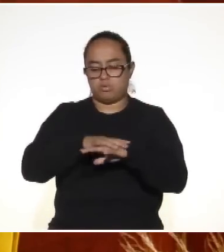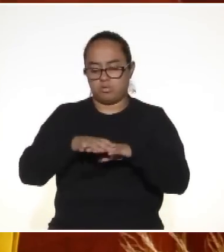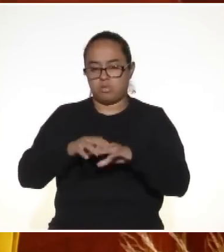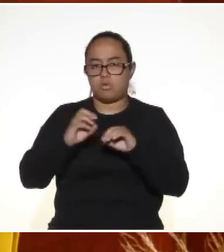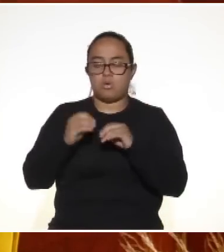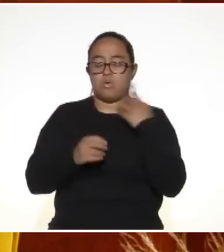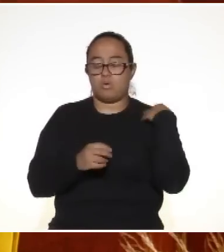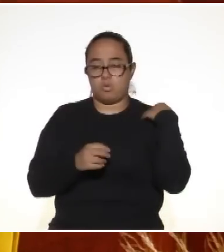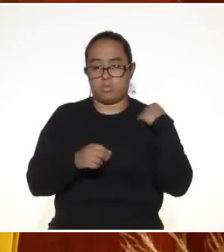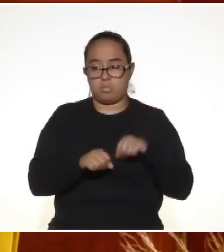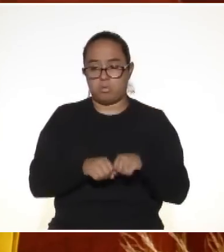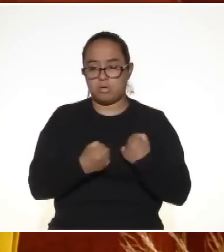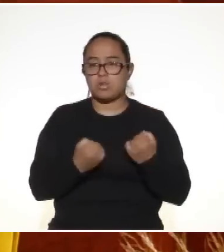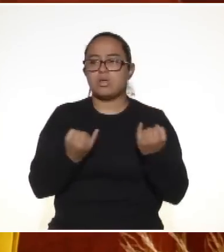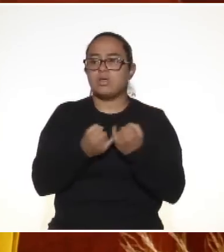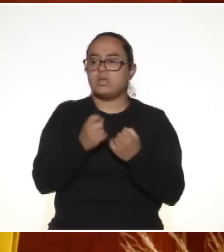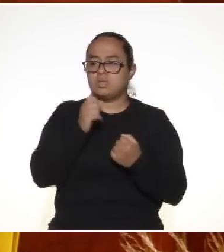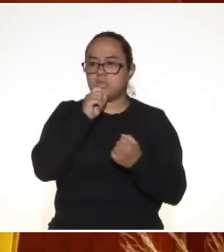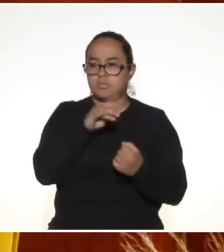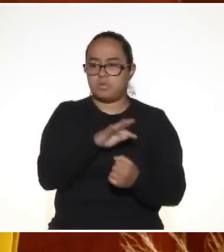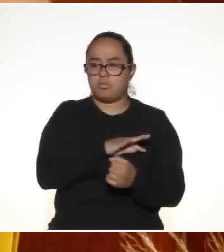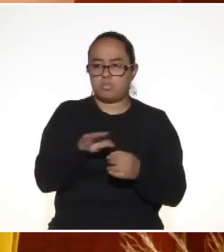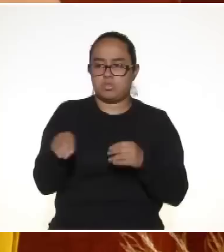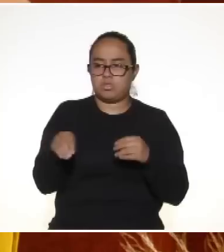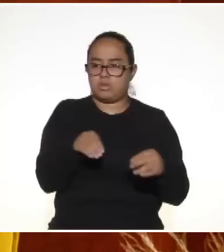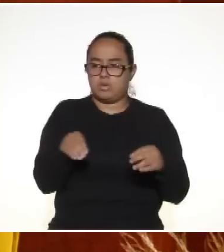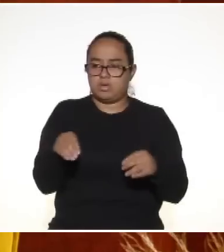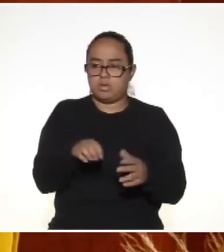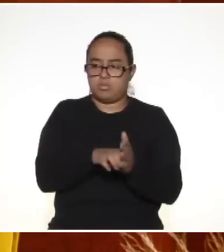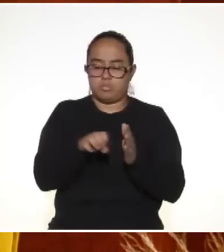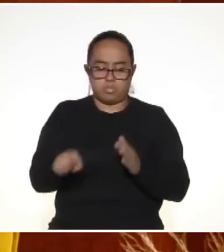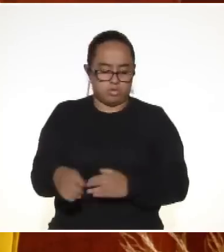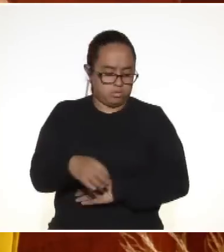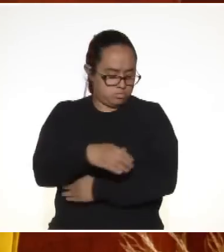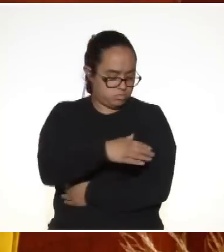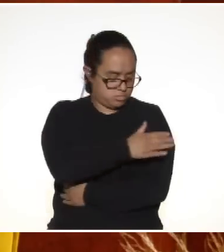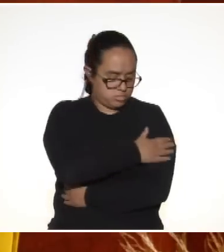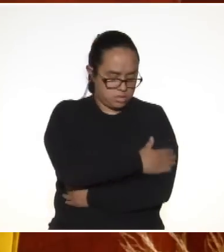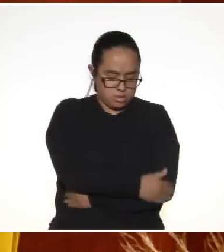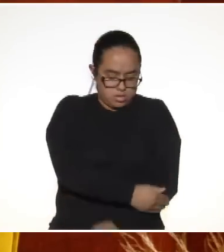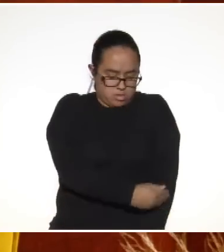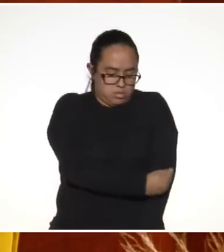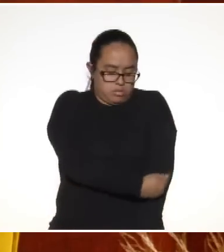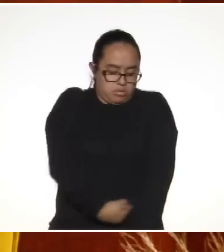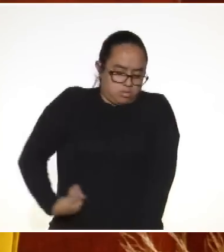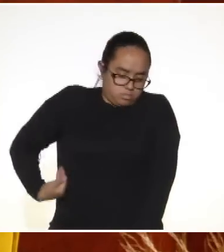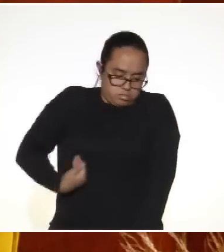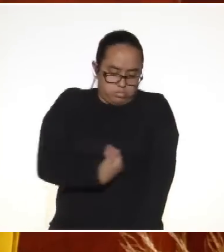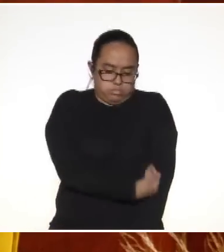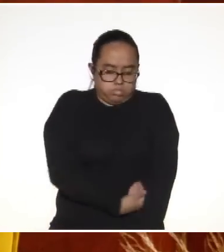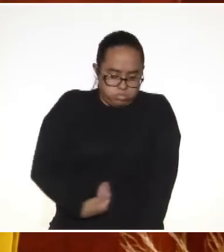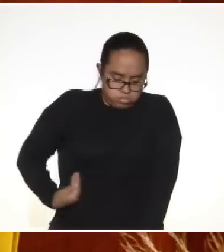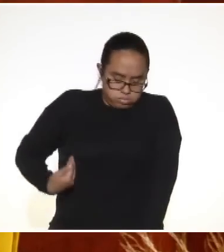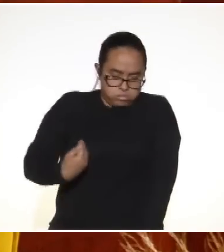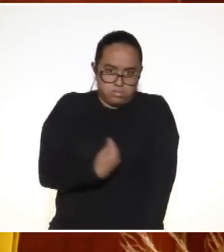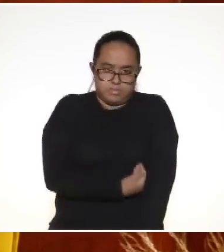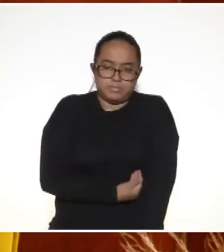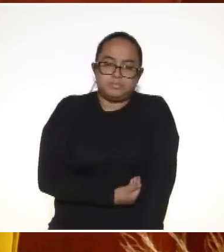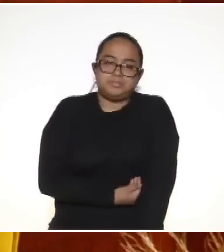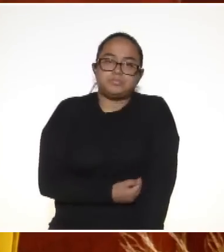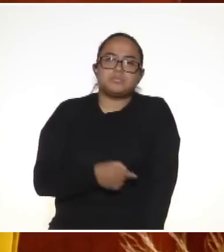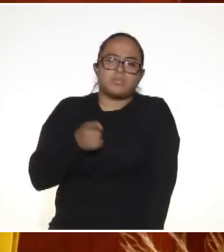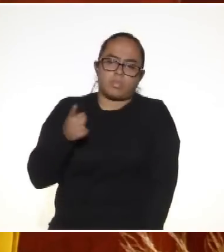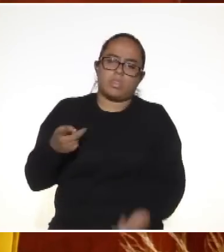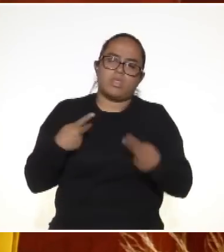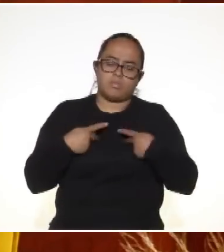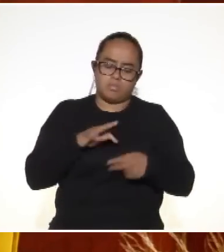pues también se puede inmovilizar sobre el tronco, con una venda, con un paliacate. Y bueno, esa persona puede